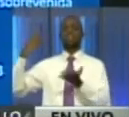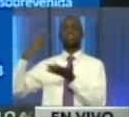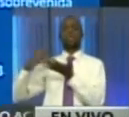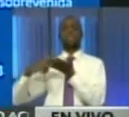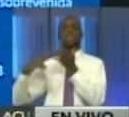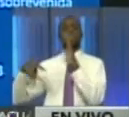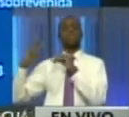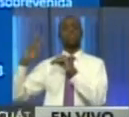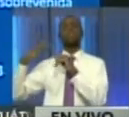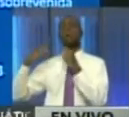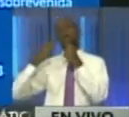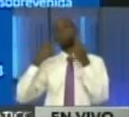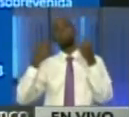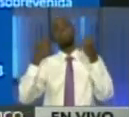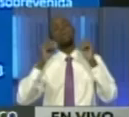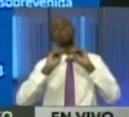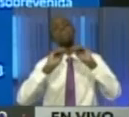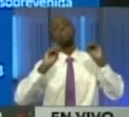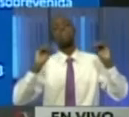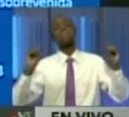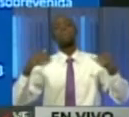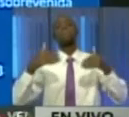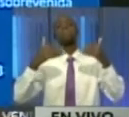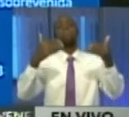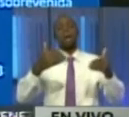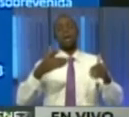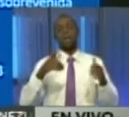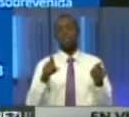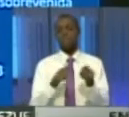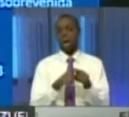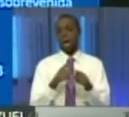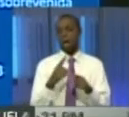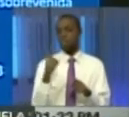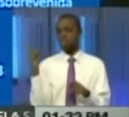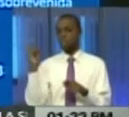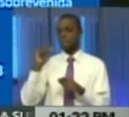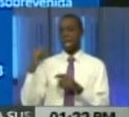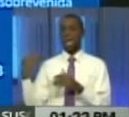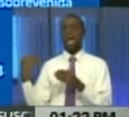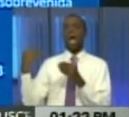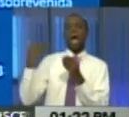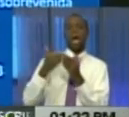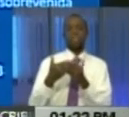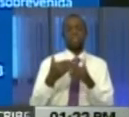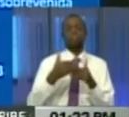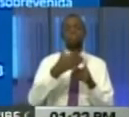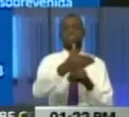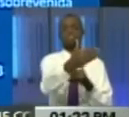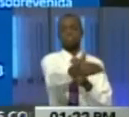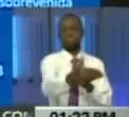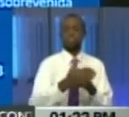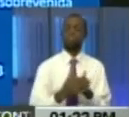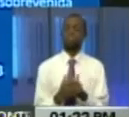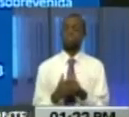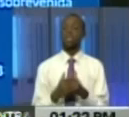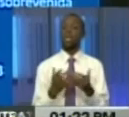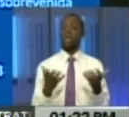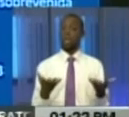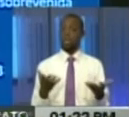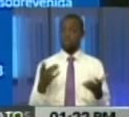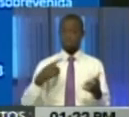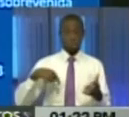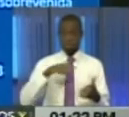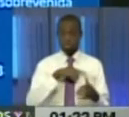ya convocada para un mes después. Es decir, en los meses, en el referendo constitucional,